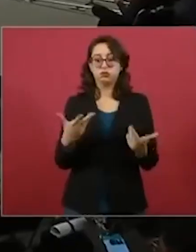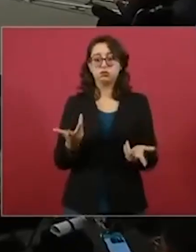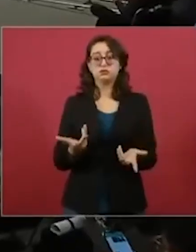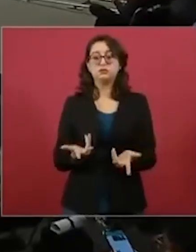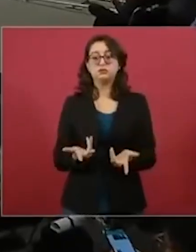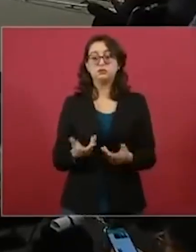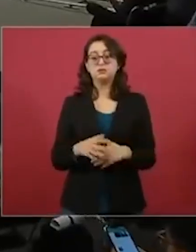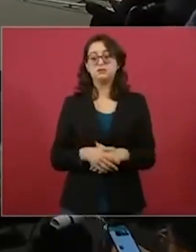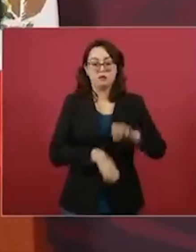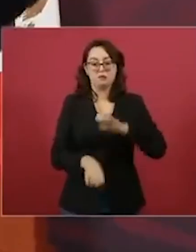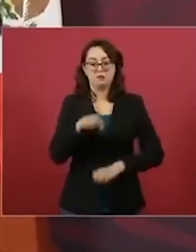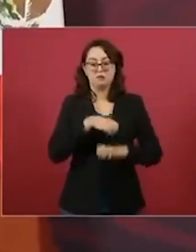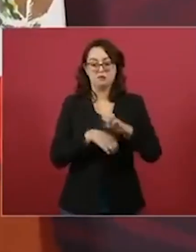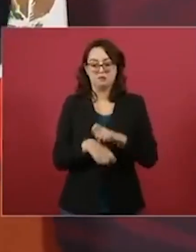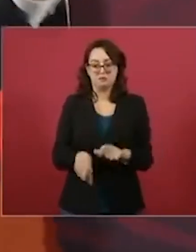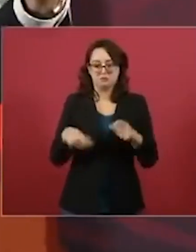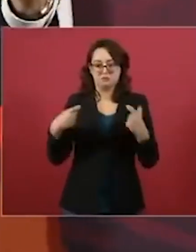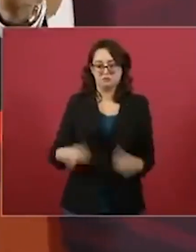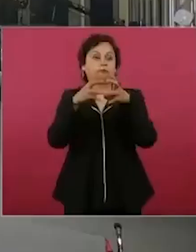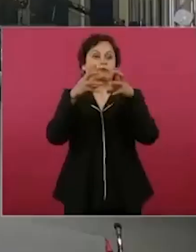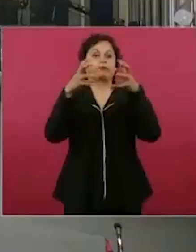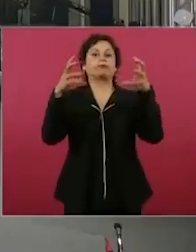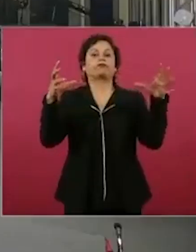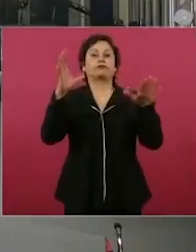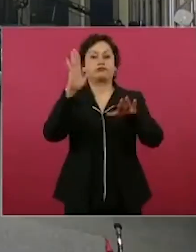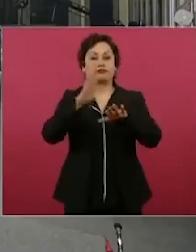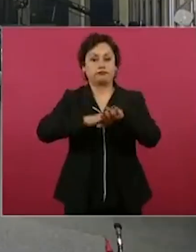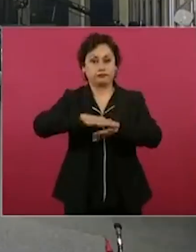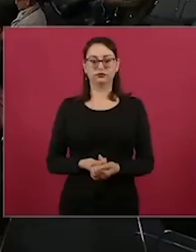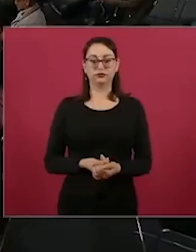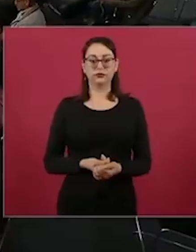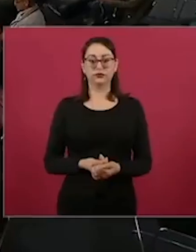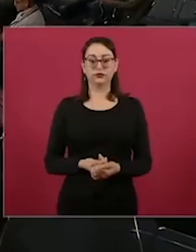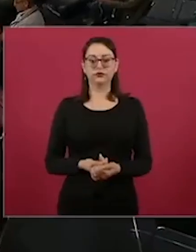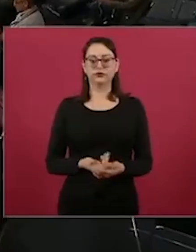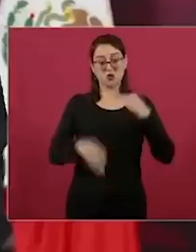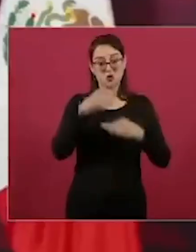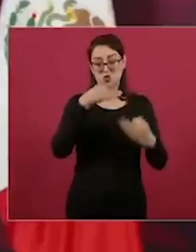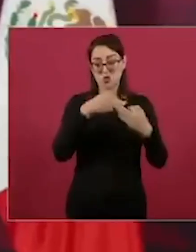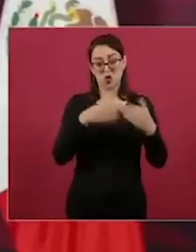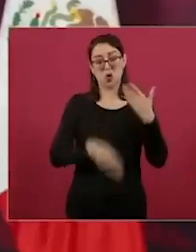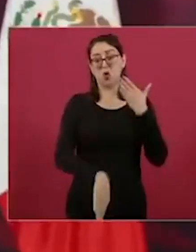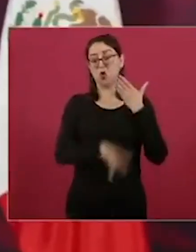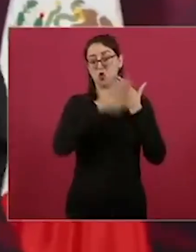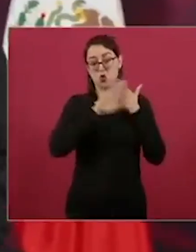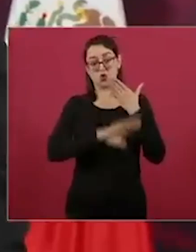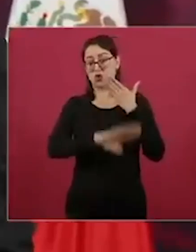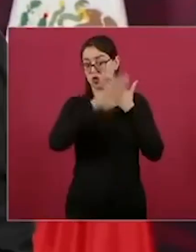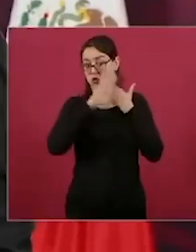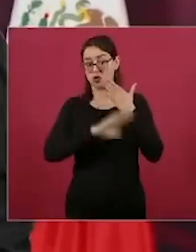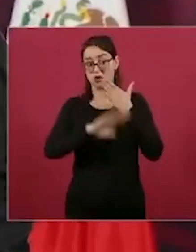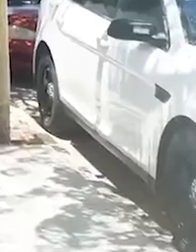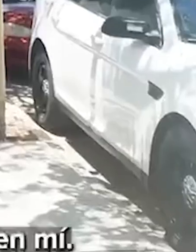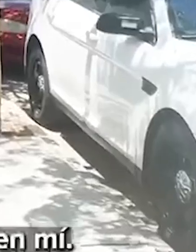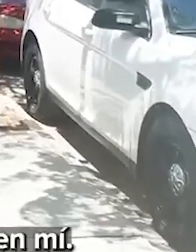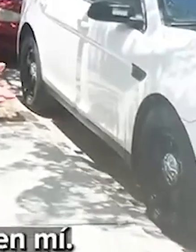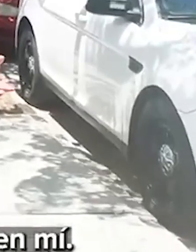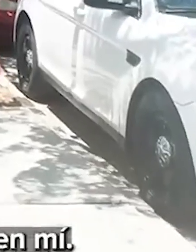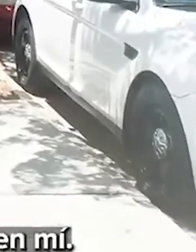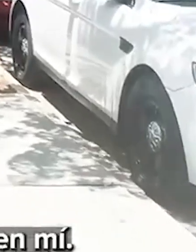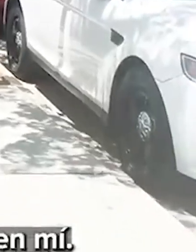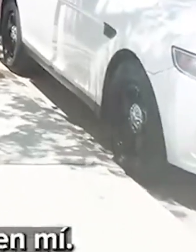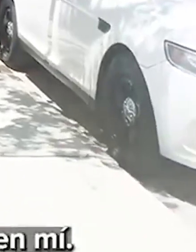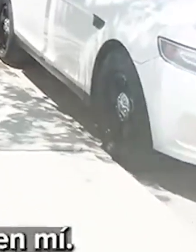los derechos humanos de Xóchitl Gálvez. En las menciones que sobre ella realiza el presidente Andrés Manuel López Obrador en sus